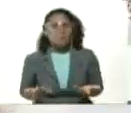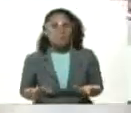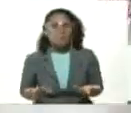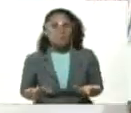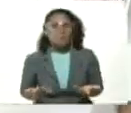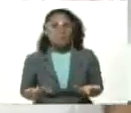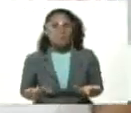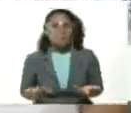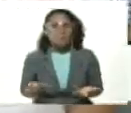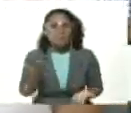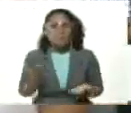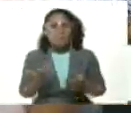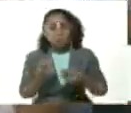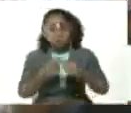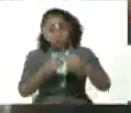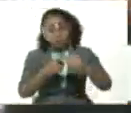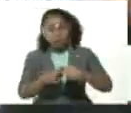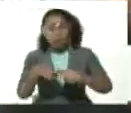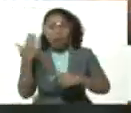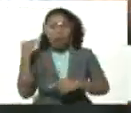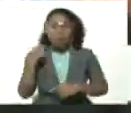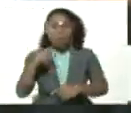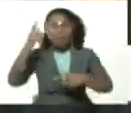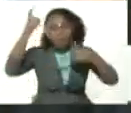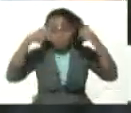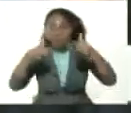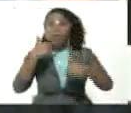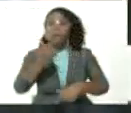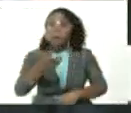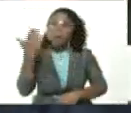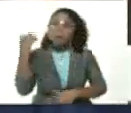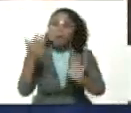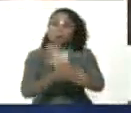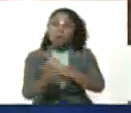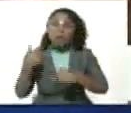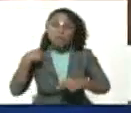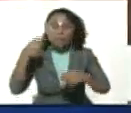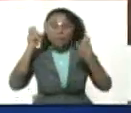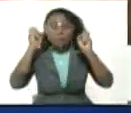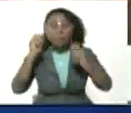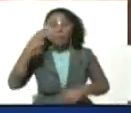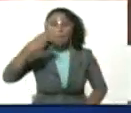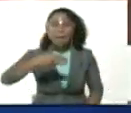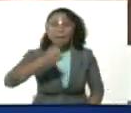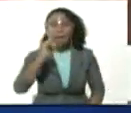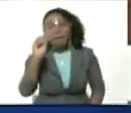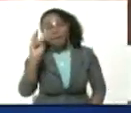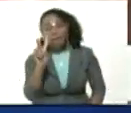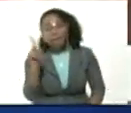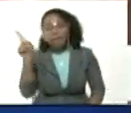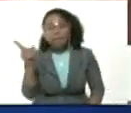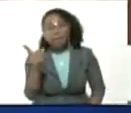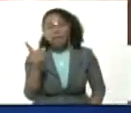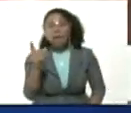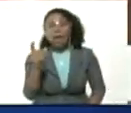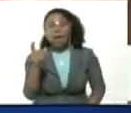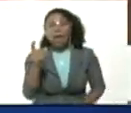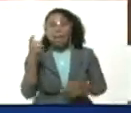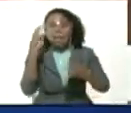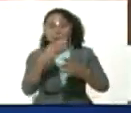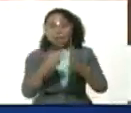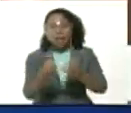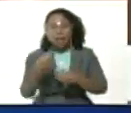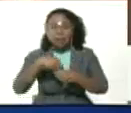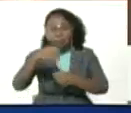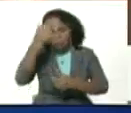En los indicadores, el comandante Chávez criticó mucho los indicadores del PIB, del Producto Interno Bruto.